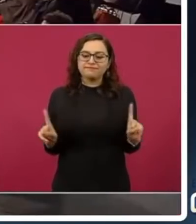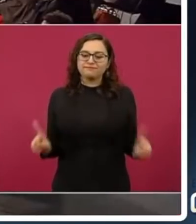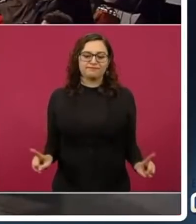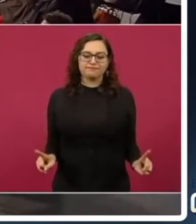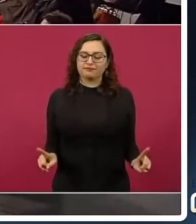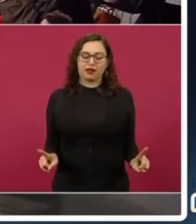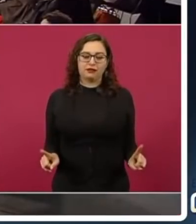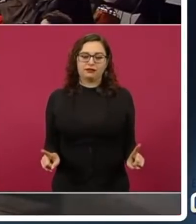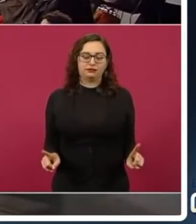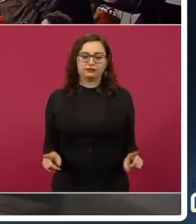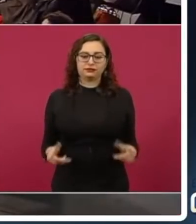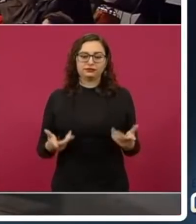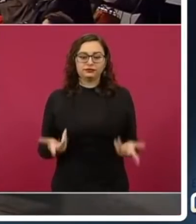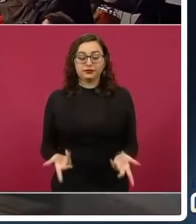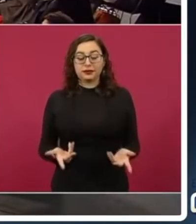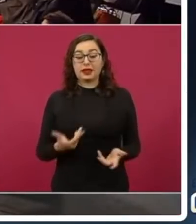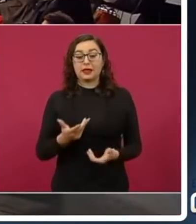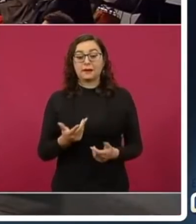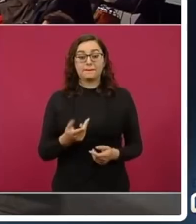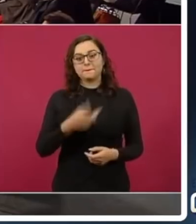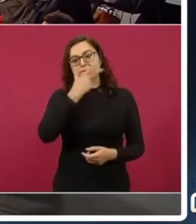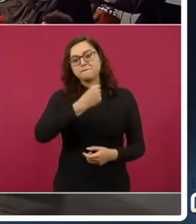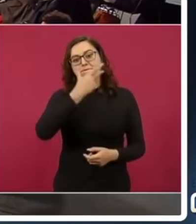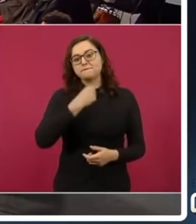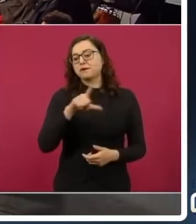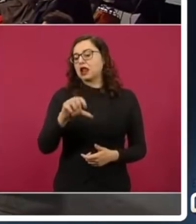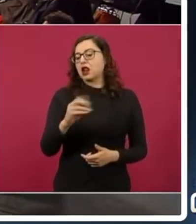así. El señor López Dóriga,